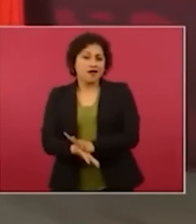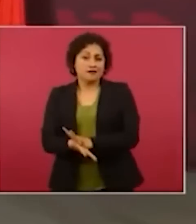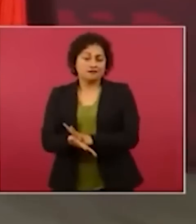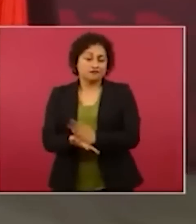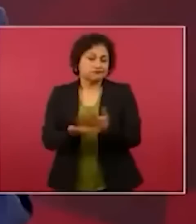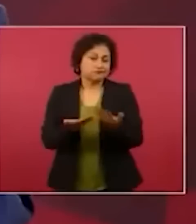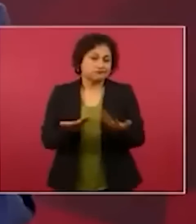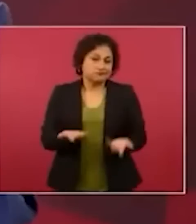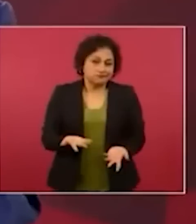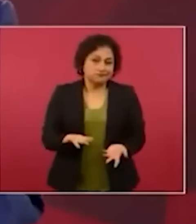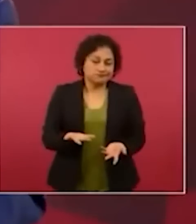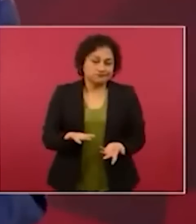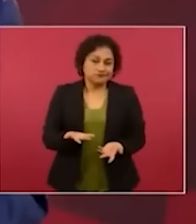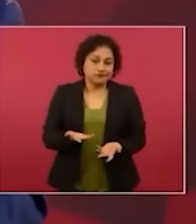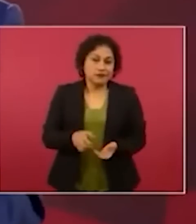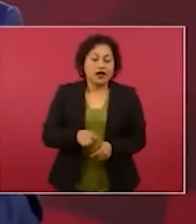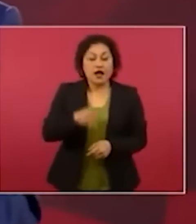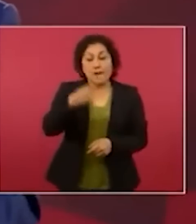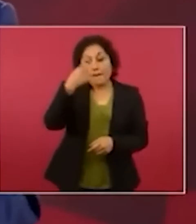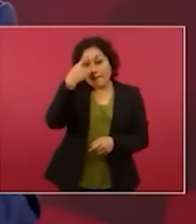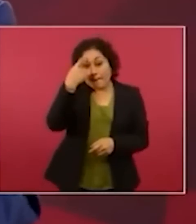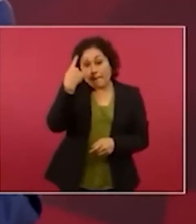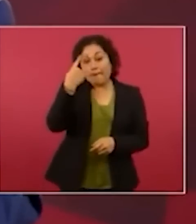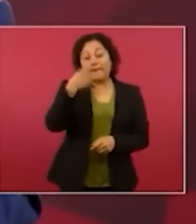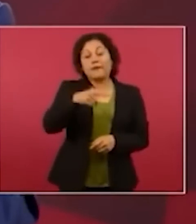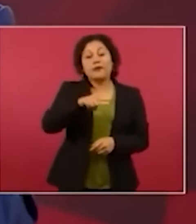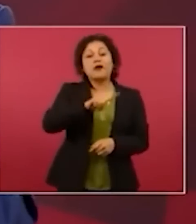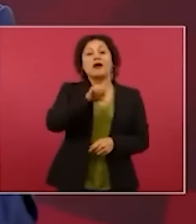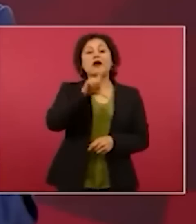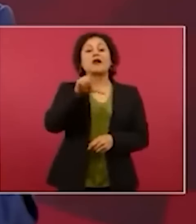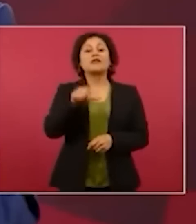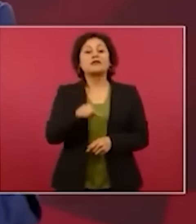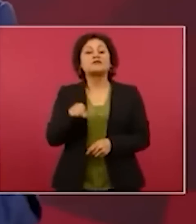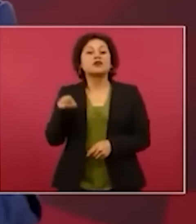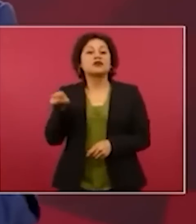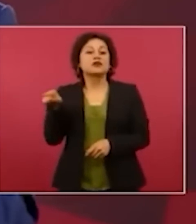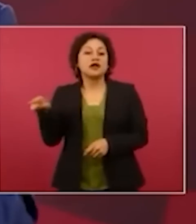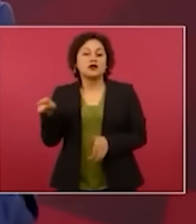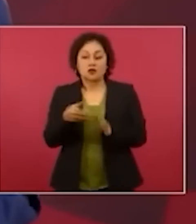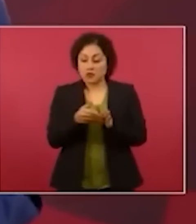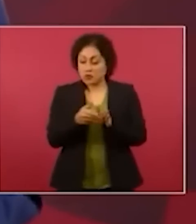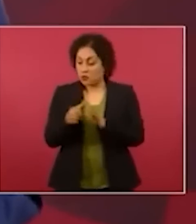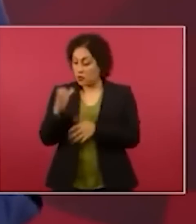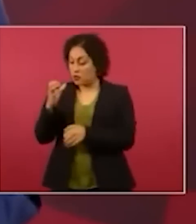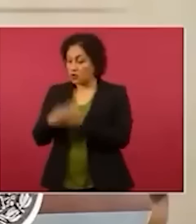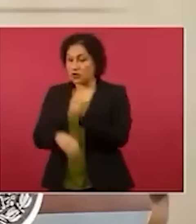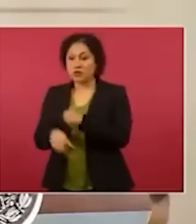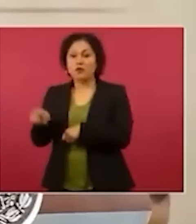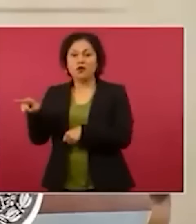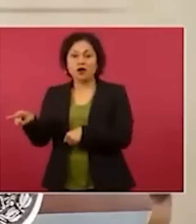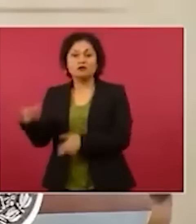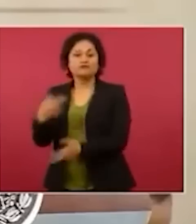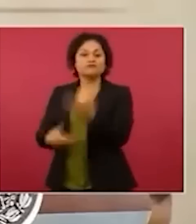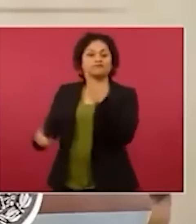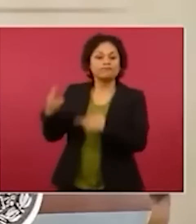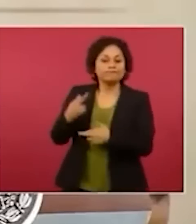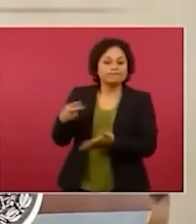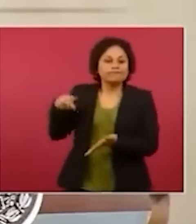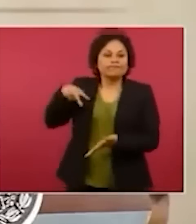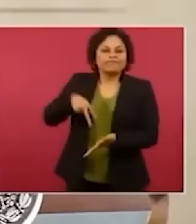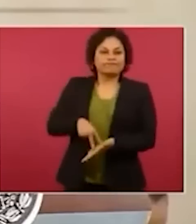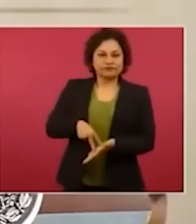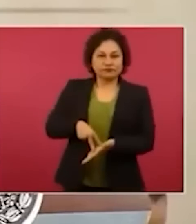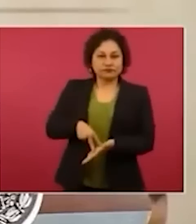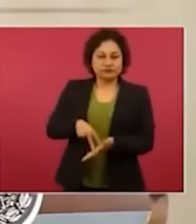Y que puedan ellos regresar por sus fueros a seguir